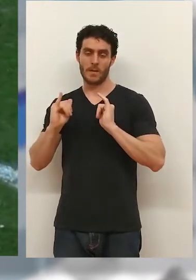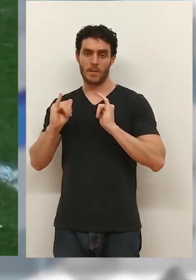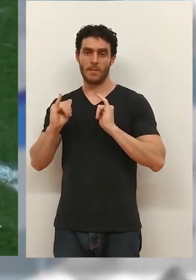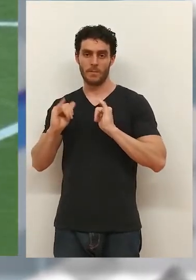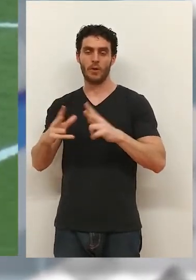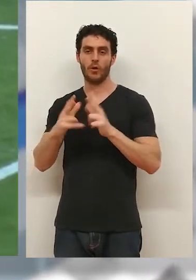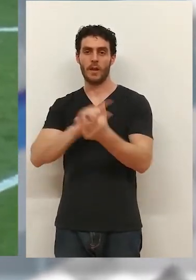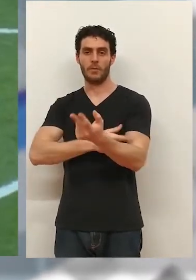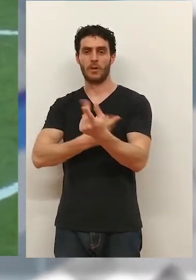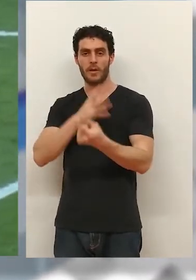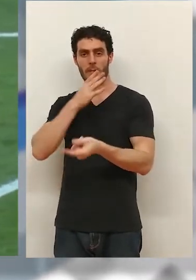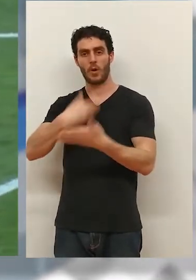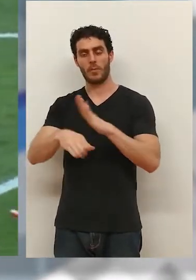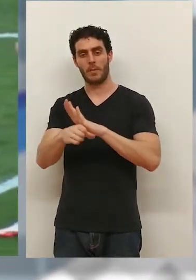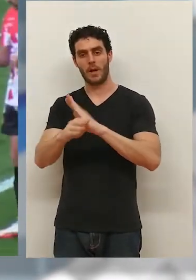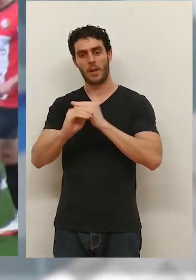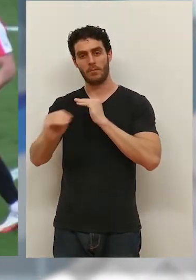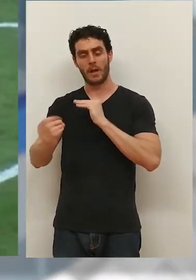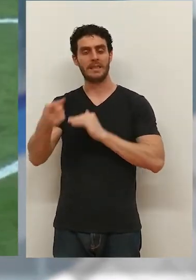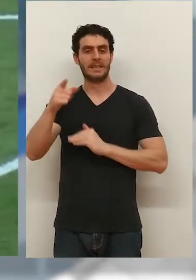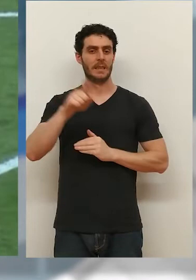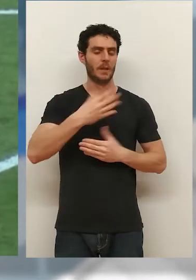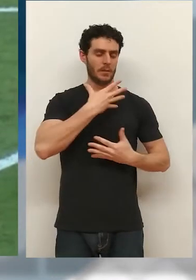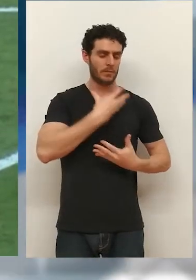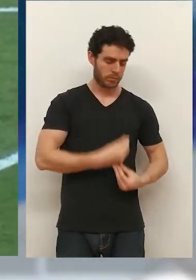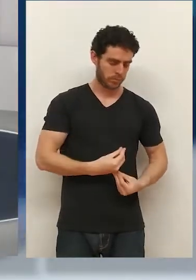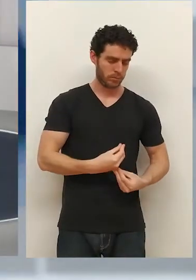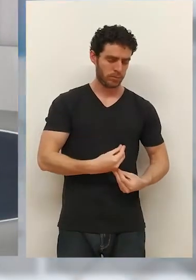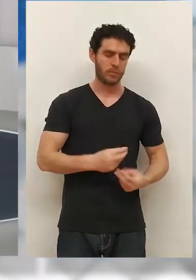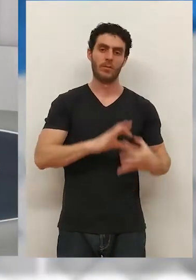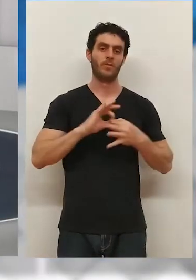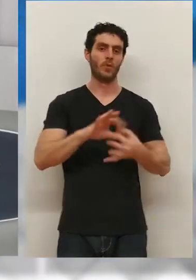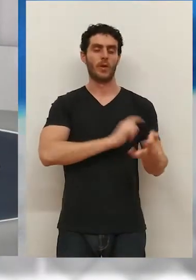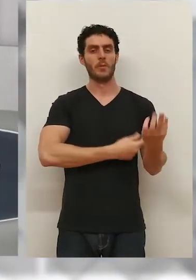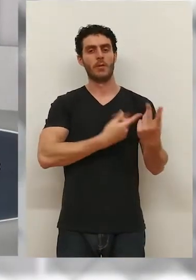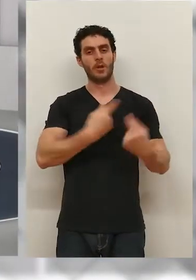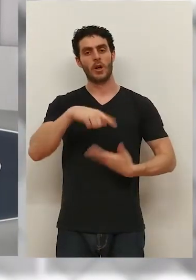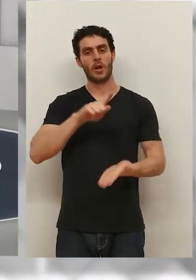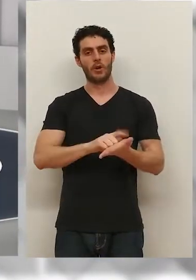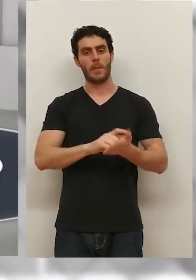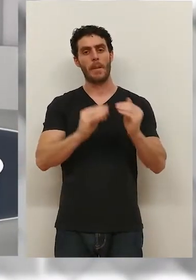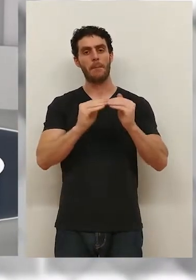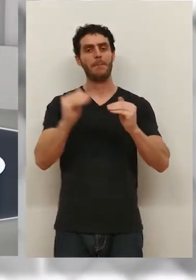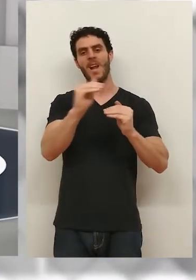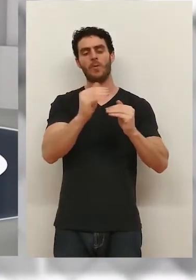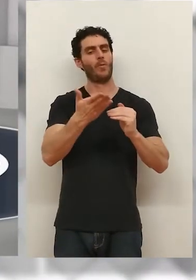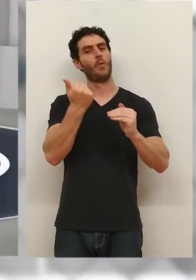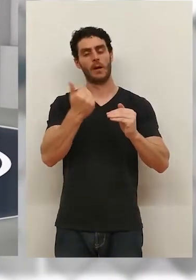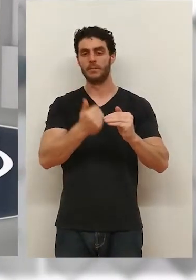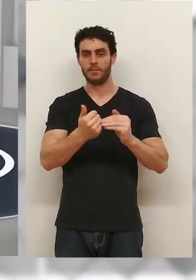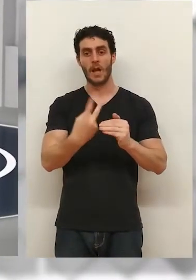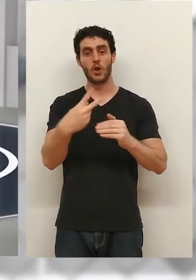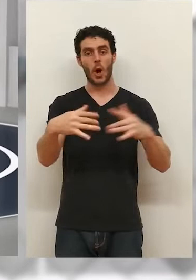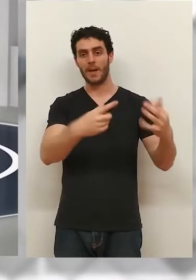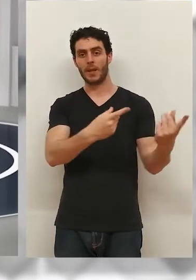con la Unión fuera de playoff, a falta de solo dos jornadas. El segundo derbi de la temporada tuvo consecuencias dispares para